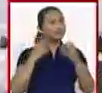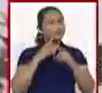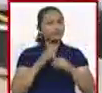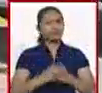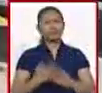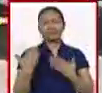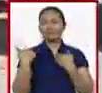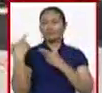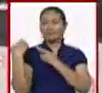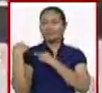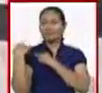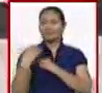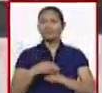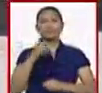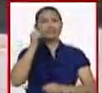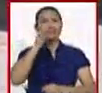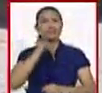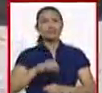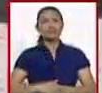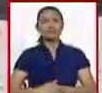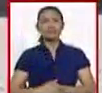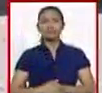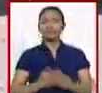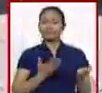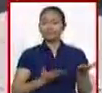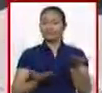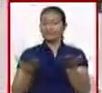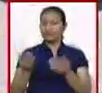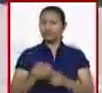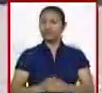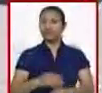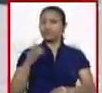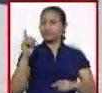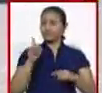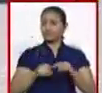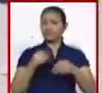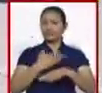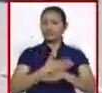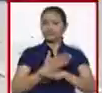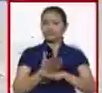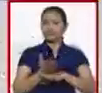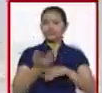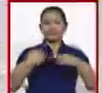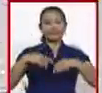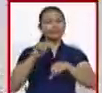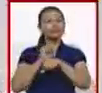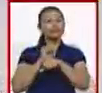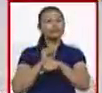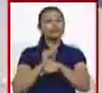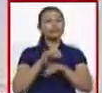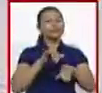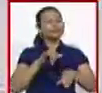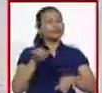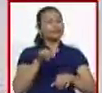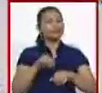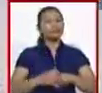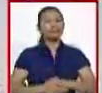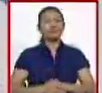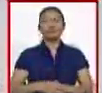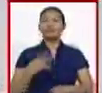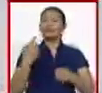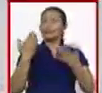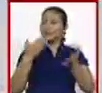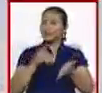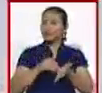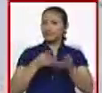hacerse la obligación, aunque sean las mujeres con niños, llevarnos hasta allá. No pueden ser. Yo más tarde salgo a trabajar y voy a tener que hacer la misma bregadera,